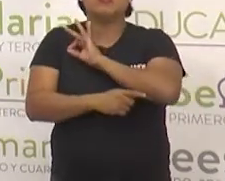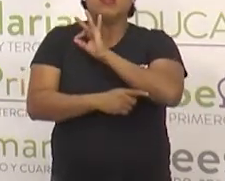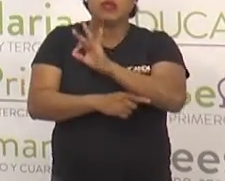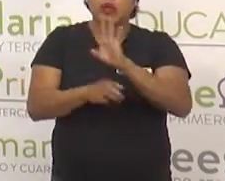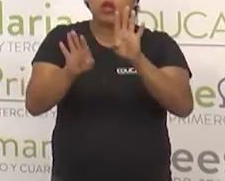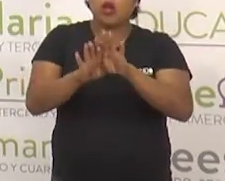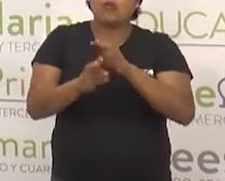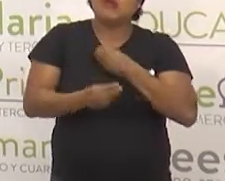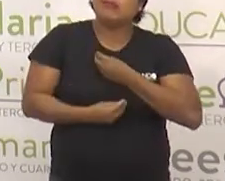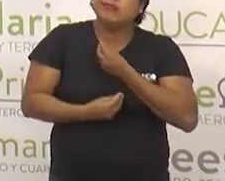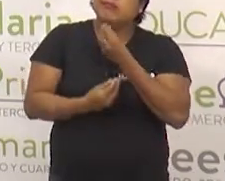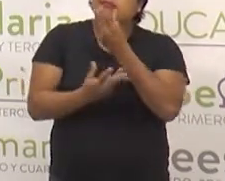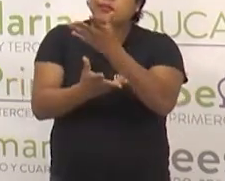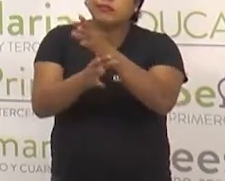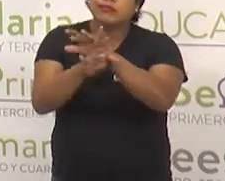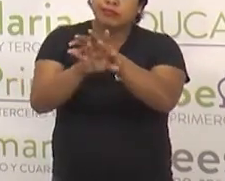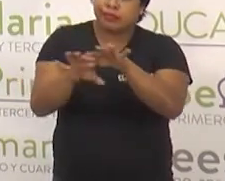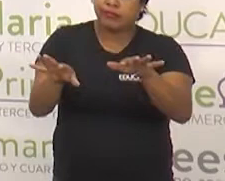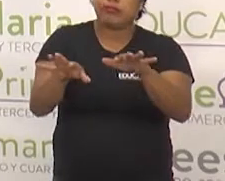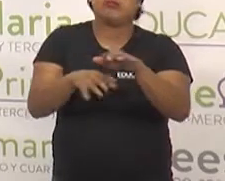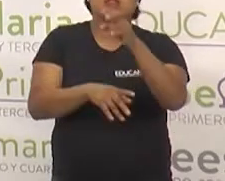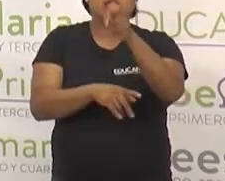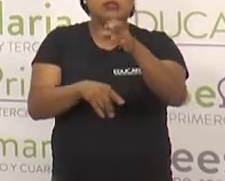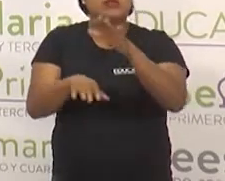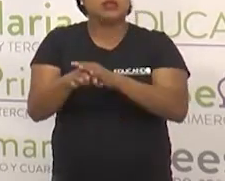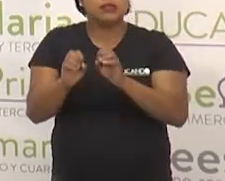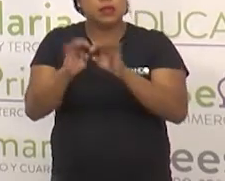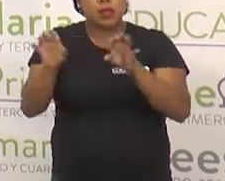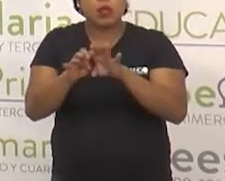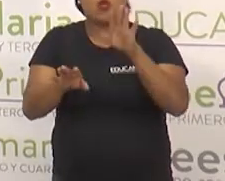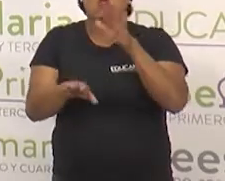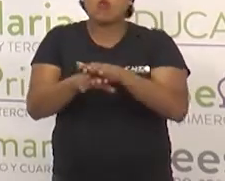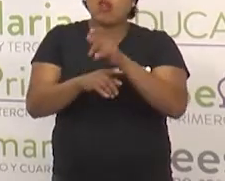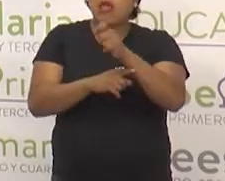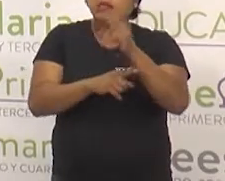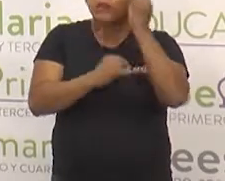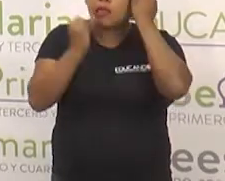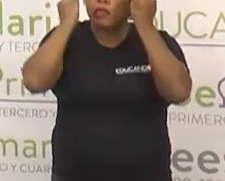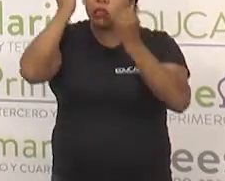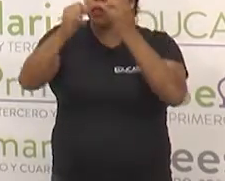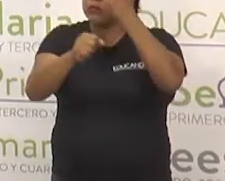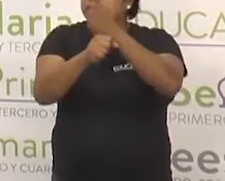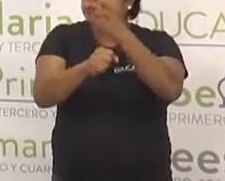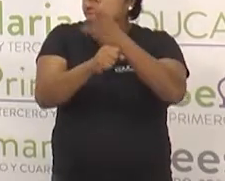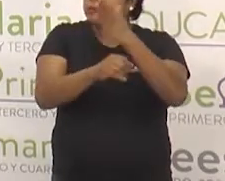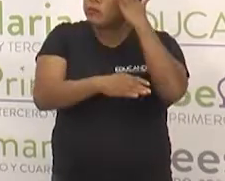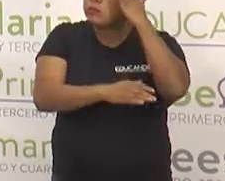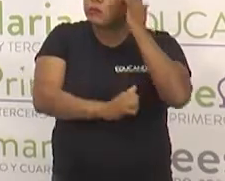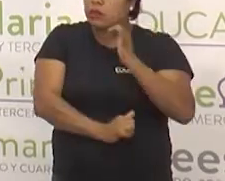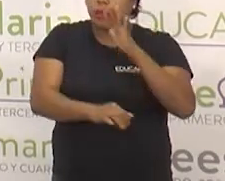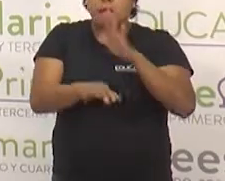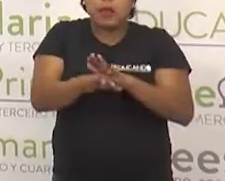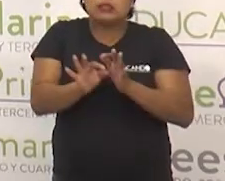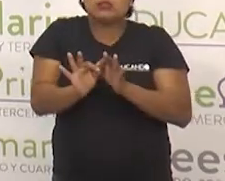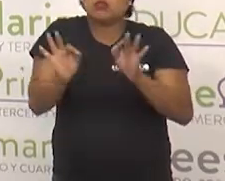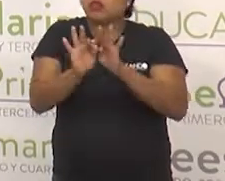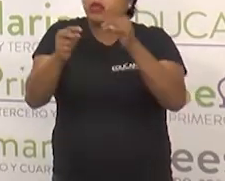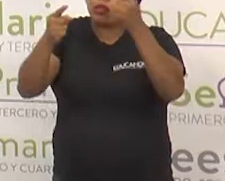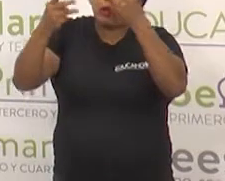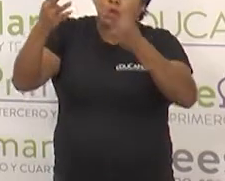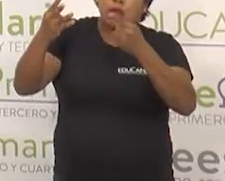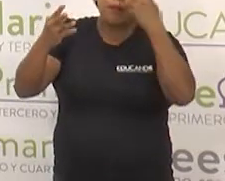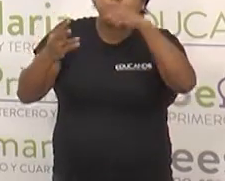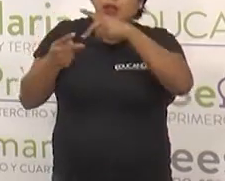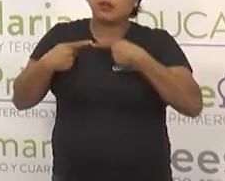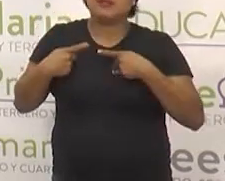poder transmitirlo. Y sobre todo, tener claras cuáles son las ideas principales o más importantes que queremos que